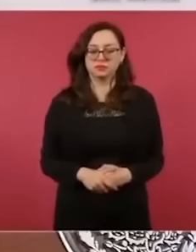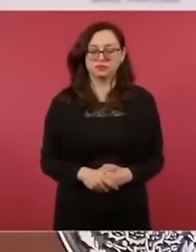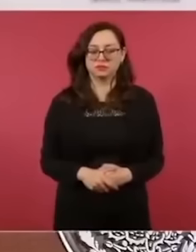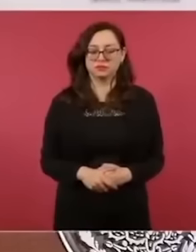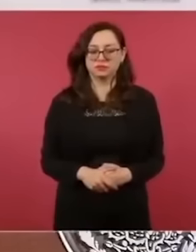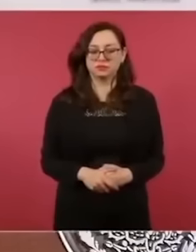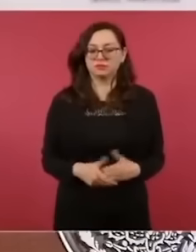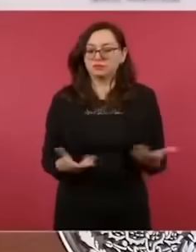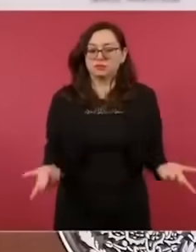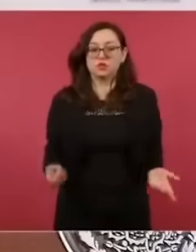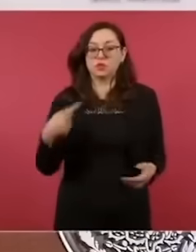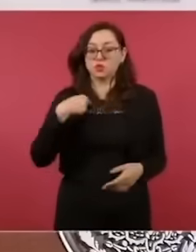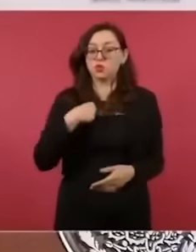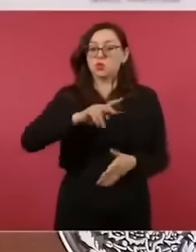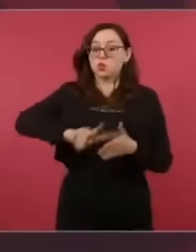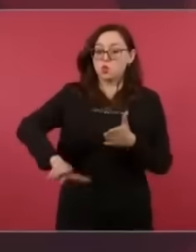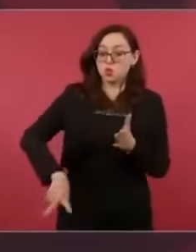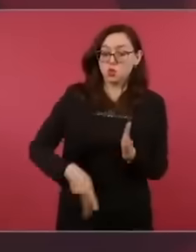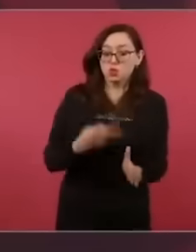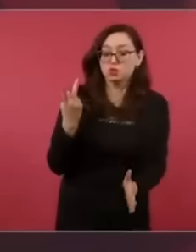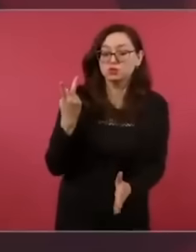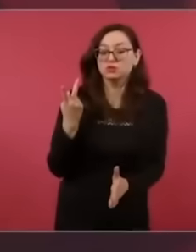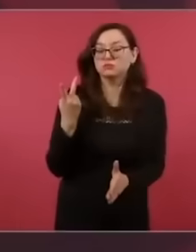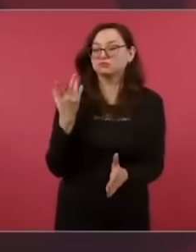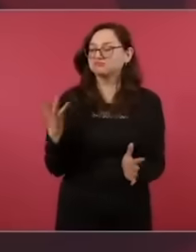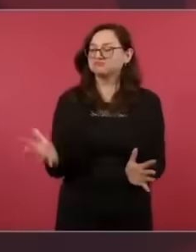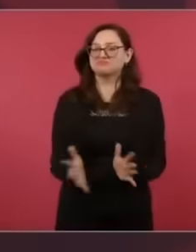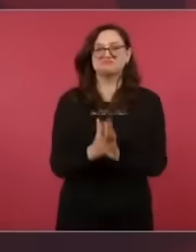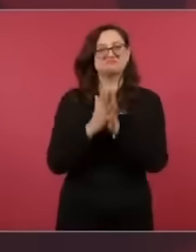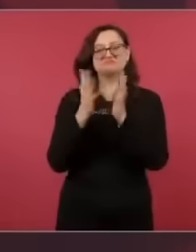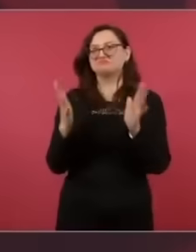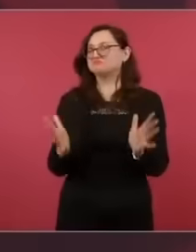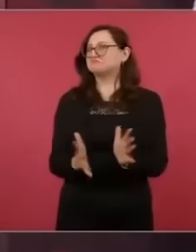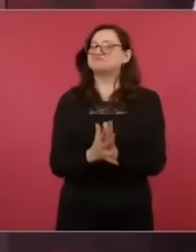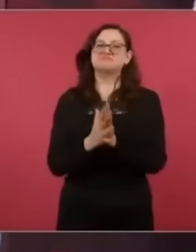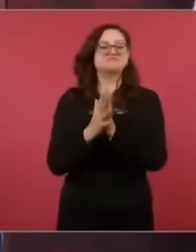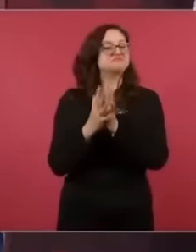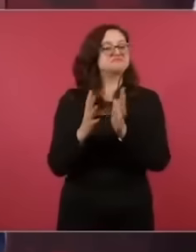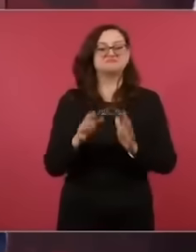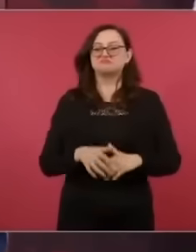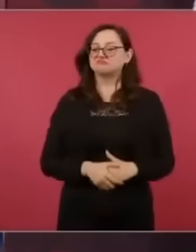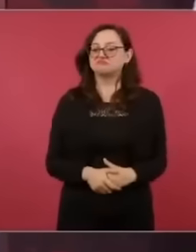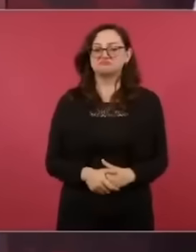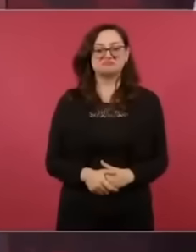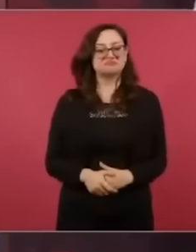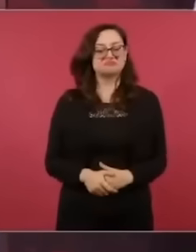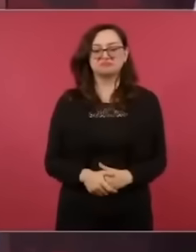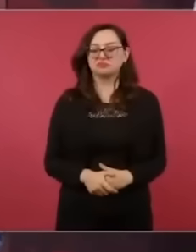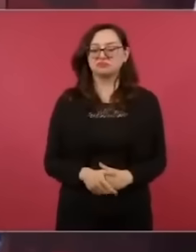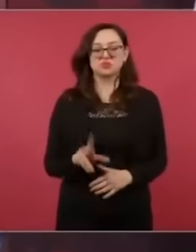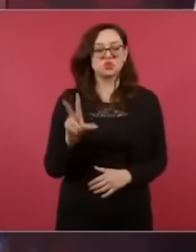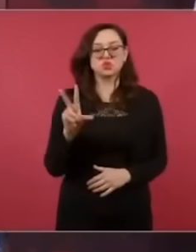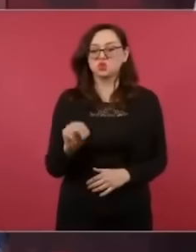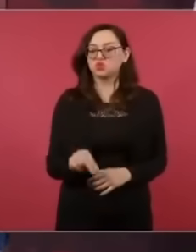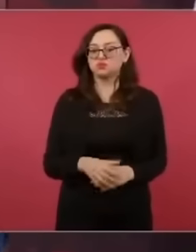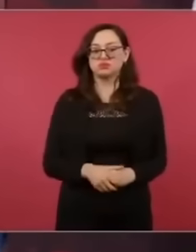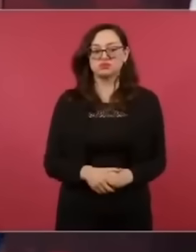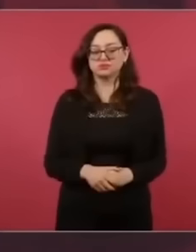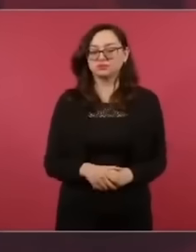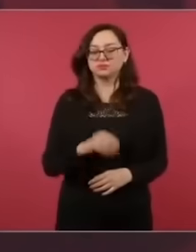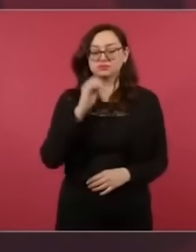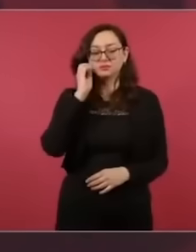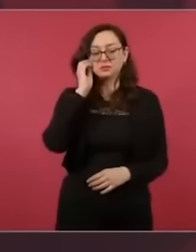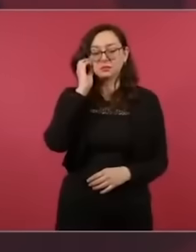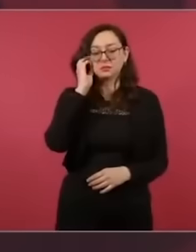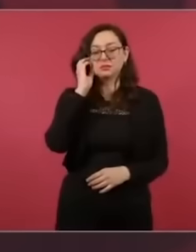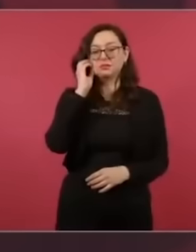no vuelvo a participar. Y desde luego que vamos a guardar todos